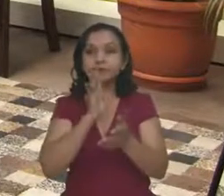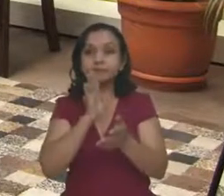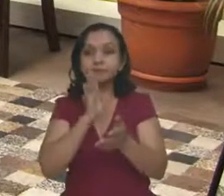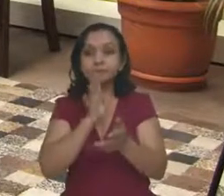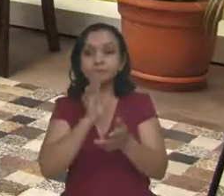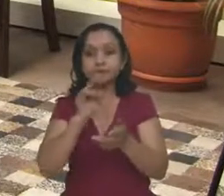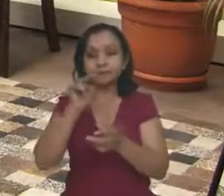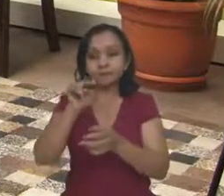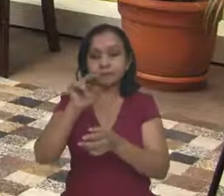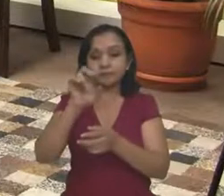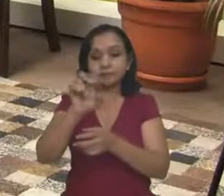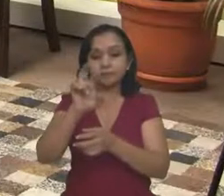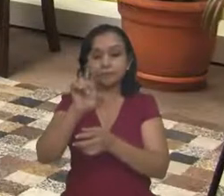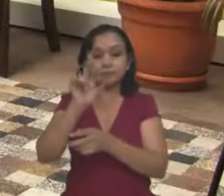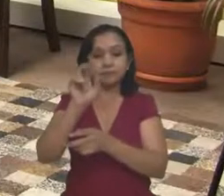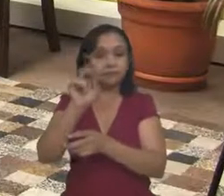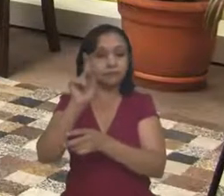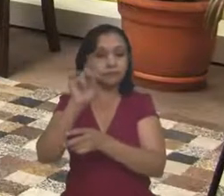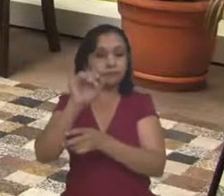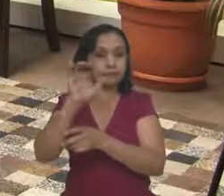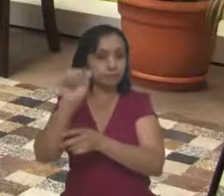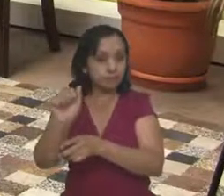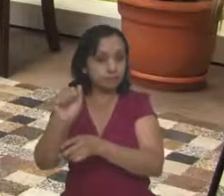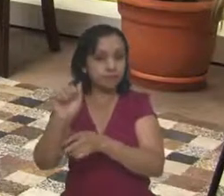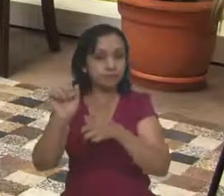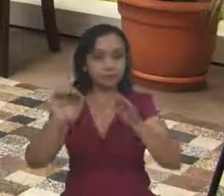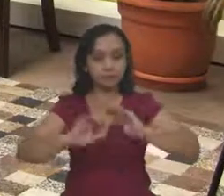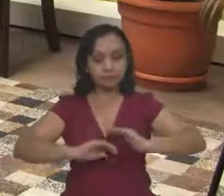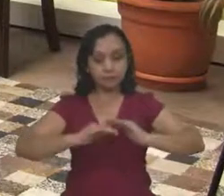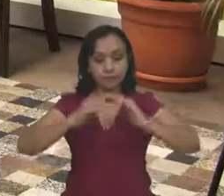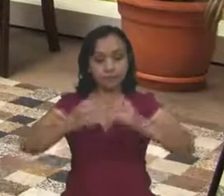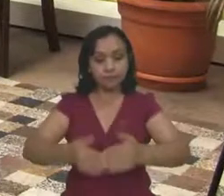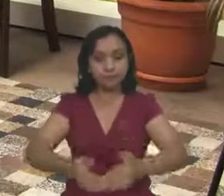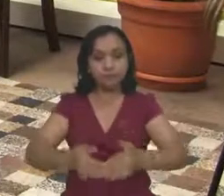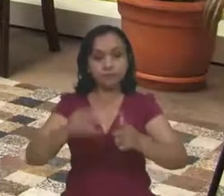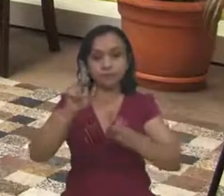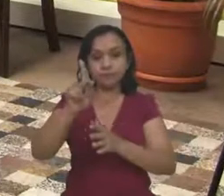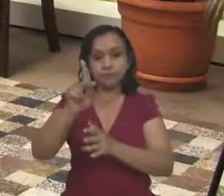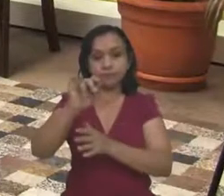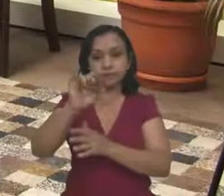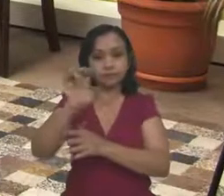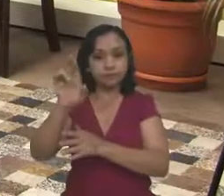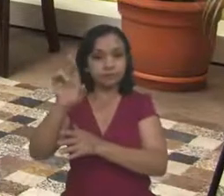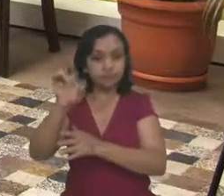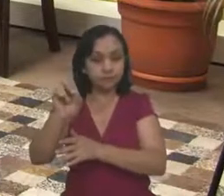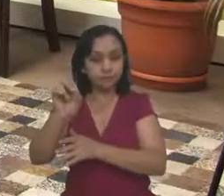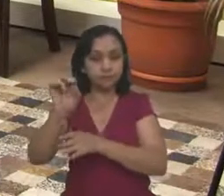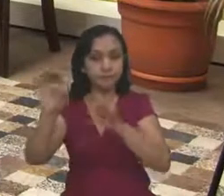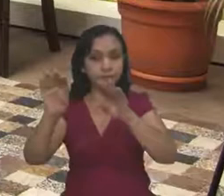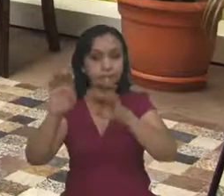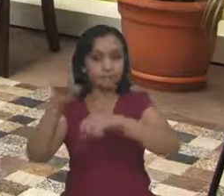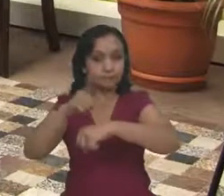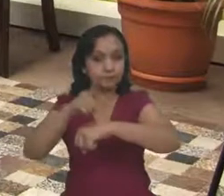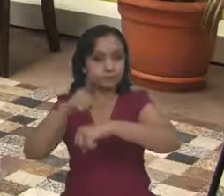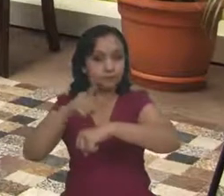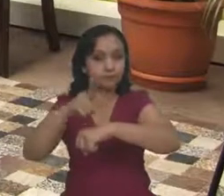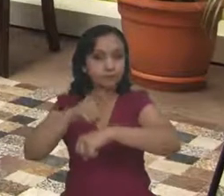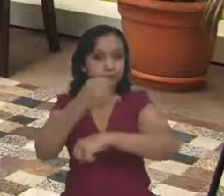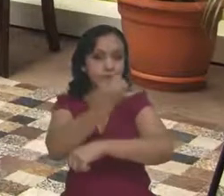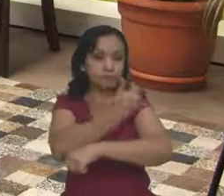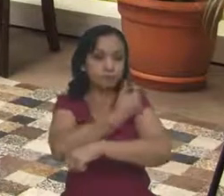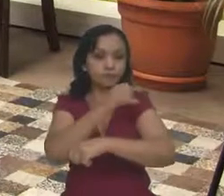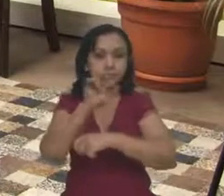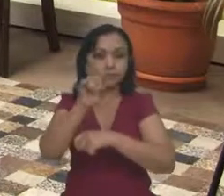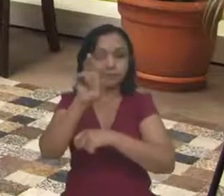la neuropatía periférica durante el embarazo. Estamos con el doctor Piero Reyes, quien es parte del equipo médico del Hospital